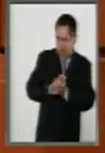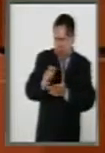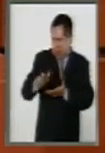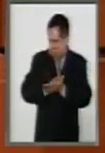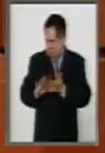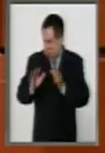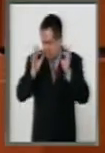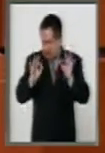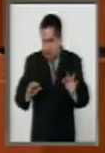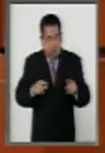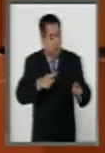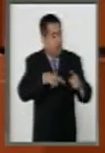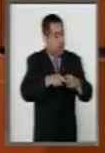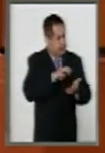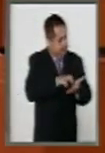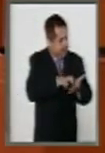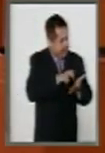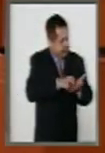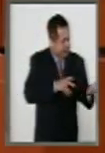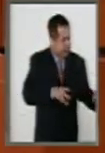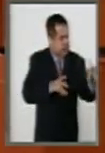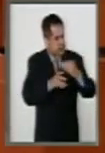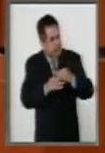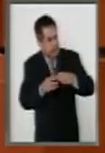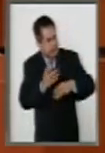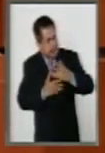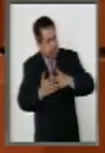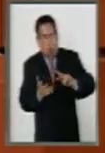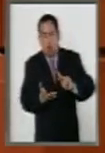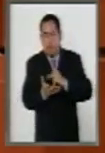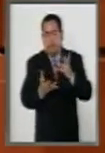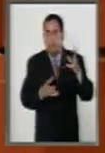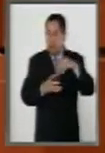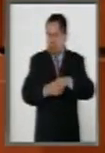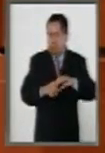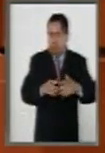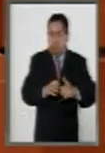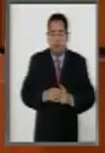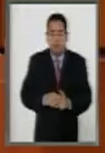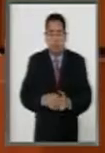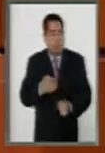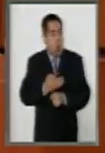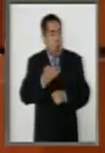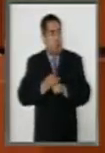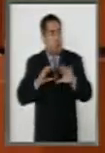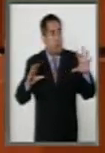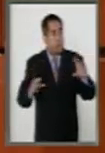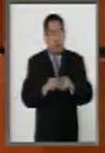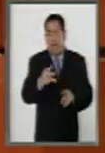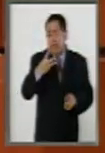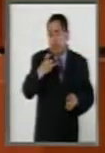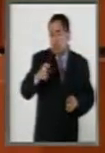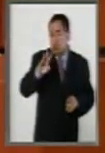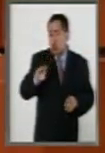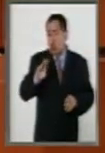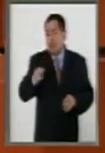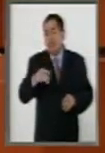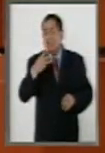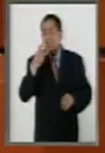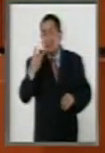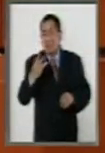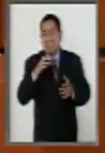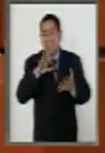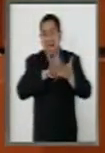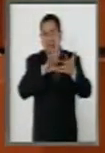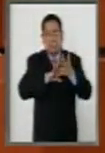reinserción de los sentenciados. Actualmente en el país existen 393 instalaciones penitenciarias